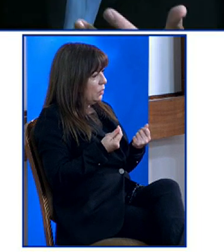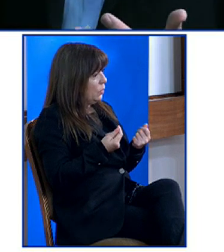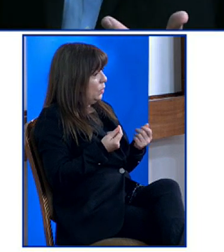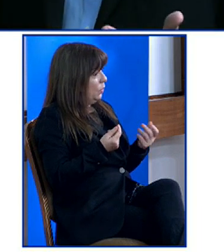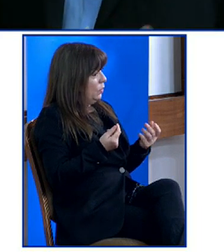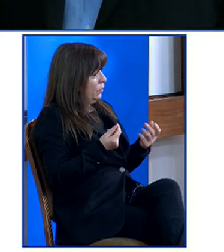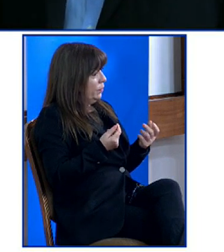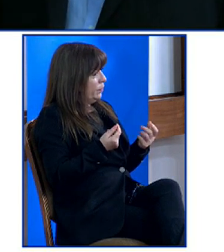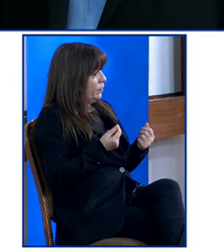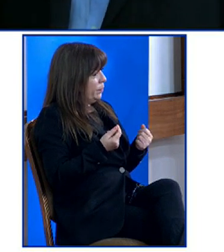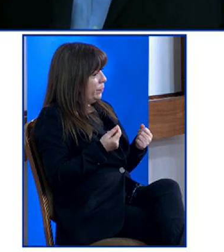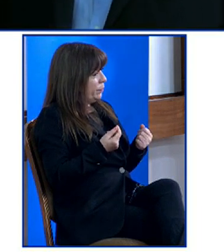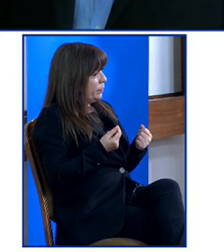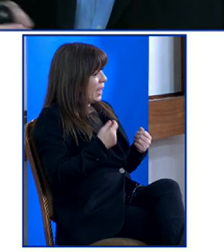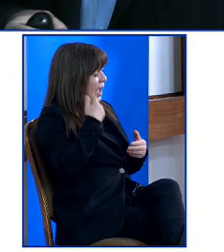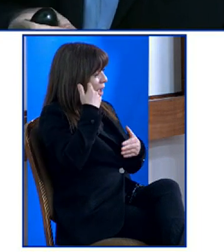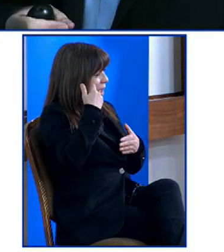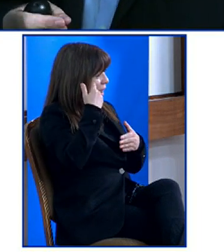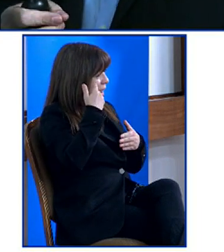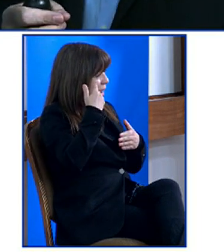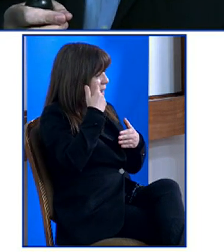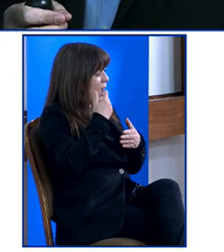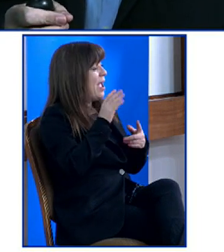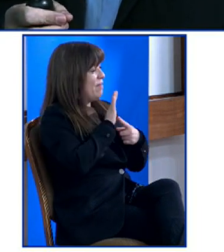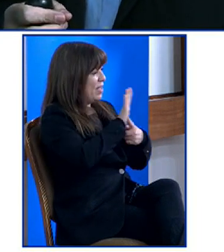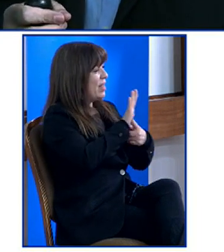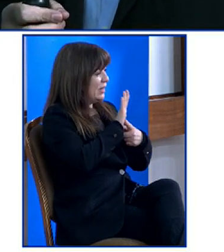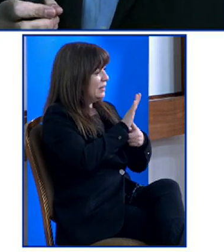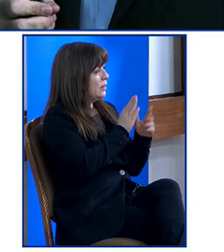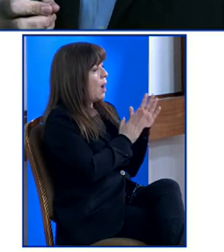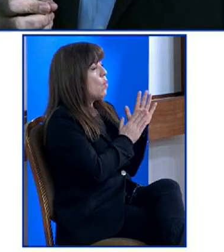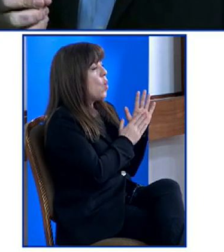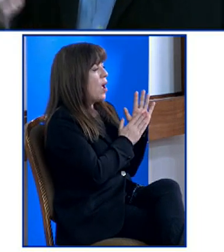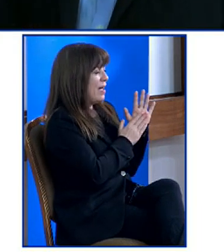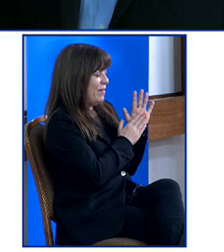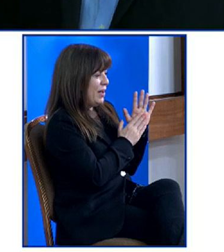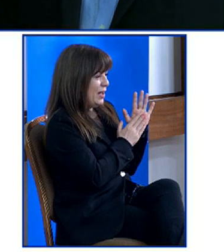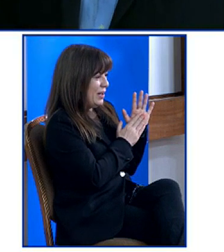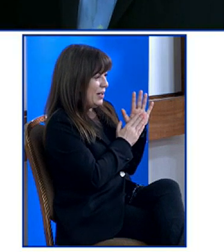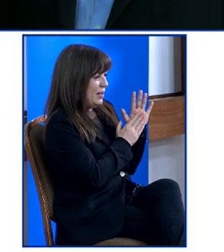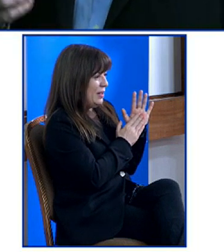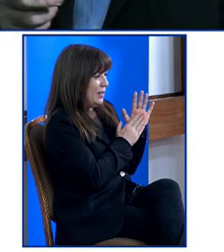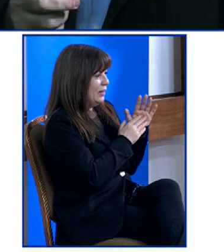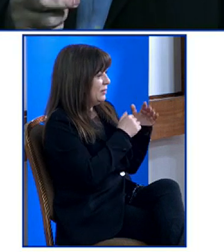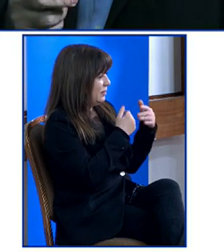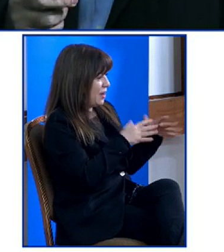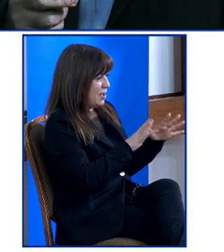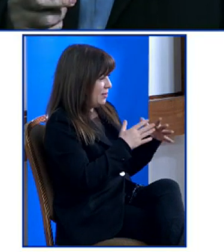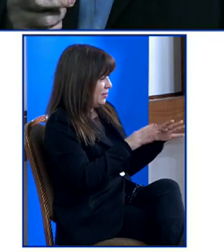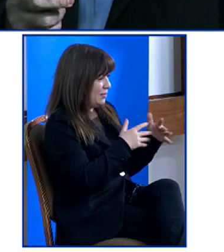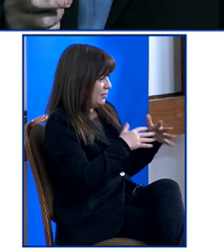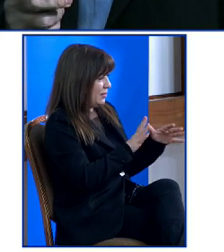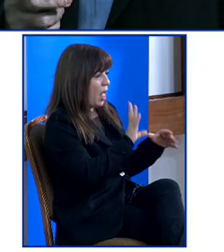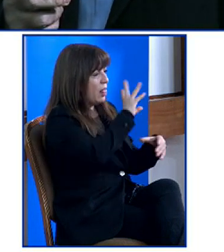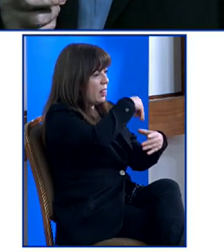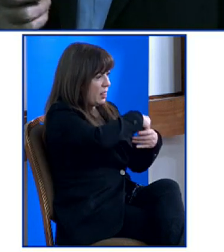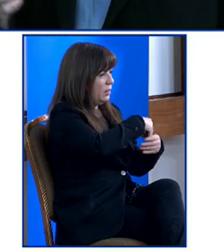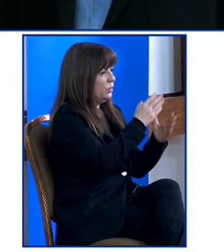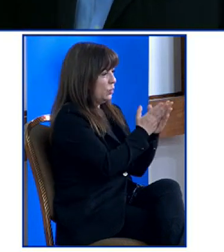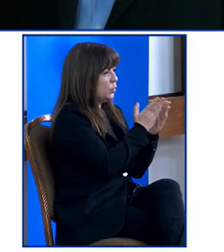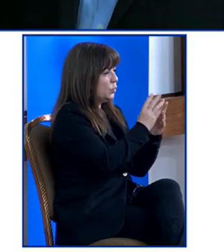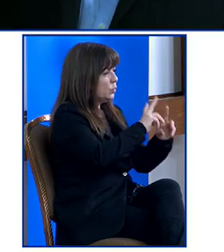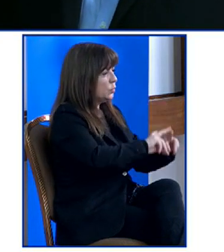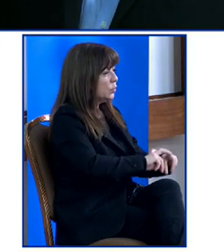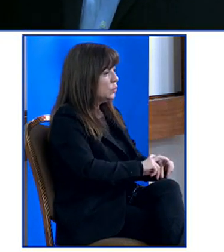culminación de la generación de la evidencia con el diseño de series de tiempo. Llegó dentro de los estudios de nuestra